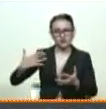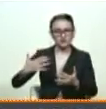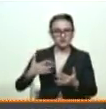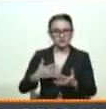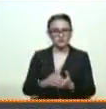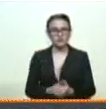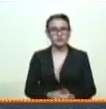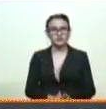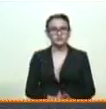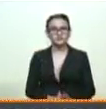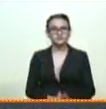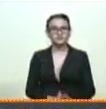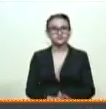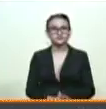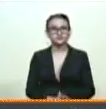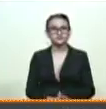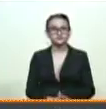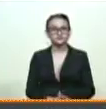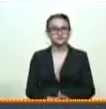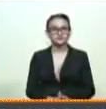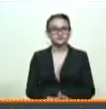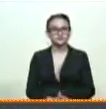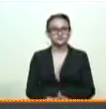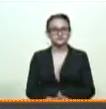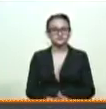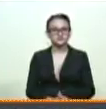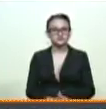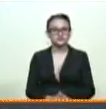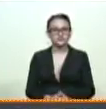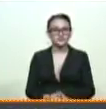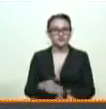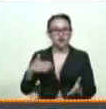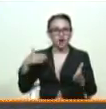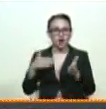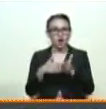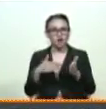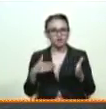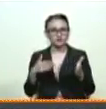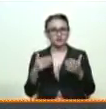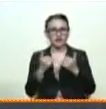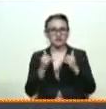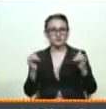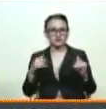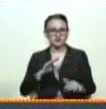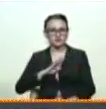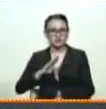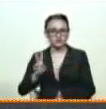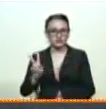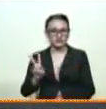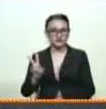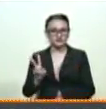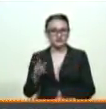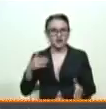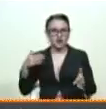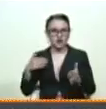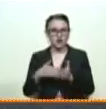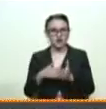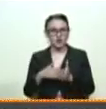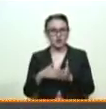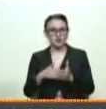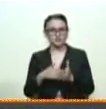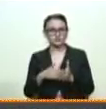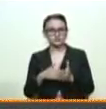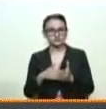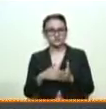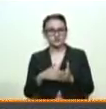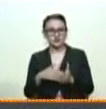acontecimientos que se vienen registrando contra la soberanía de Venezuela, contra su